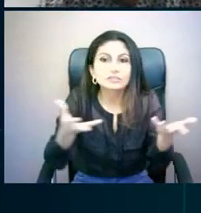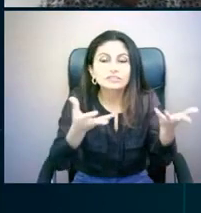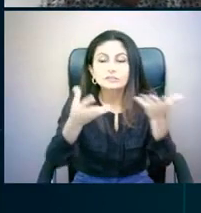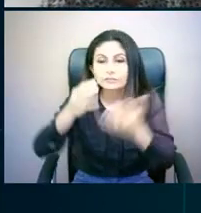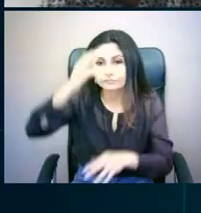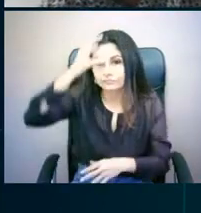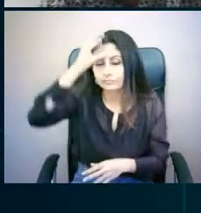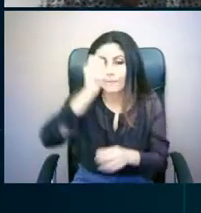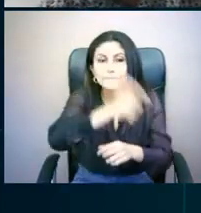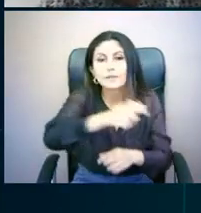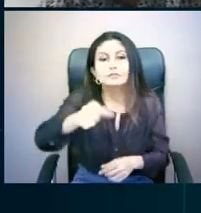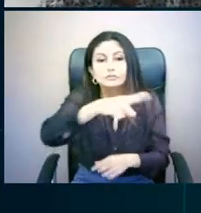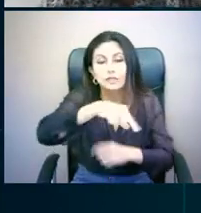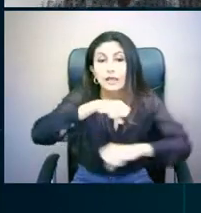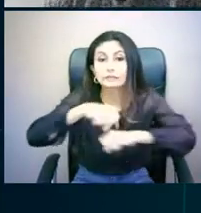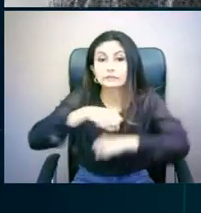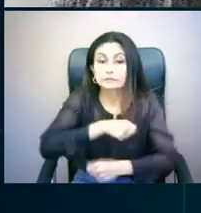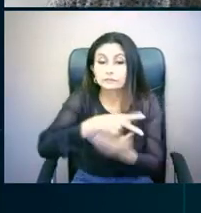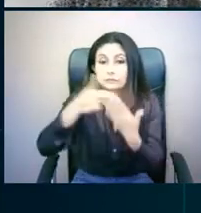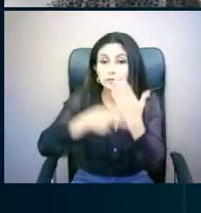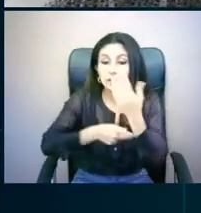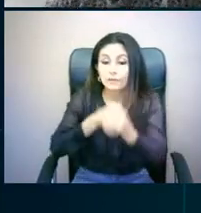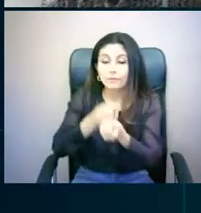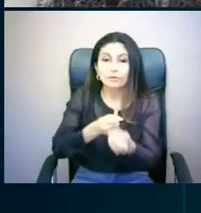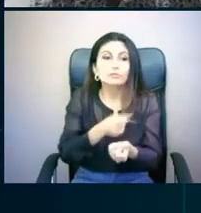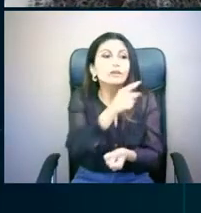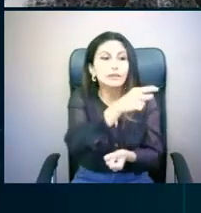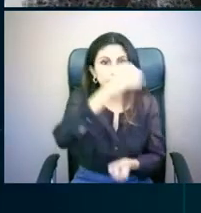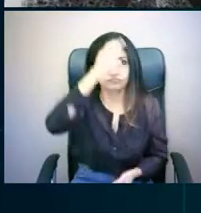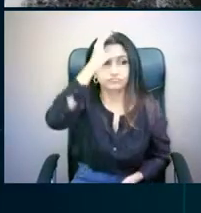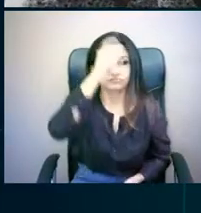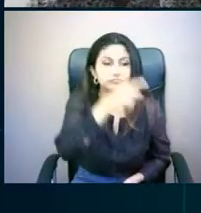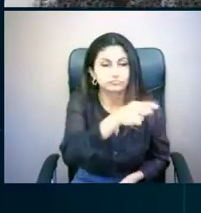que participó activamente en el proyecto. Entonces, de ahí parte